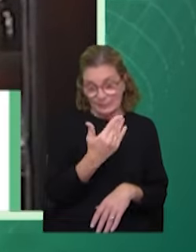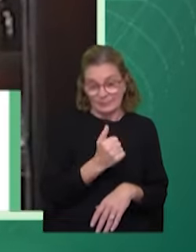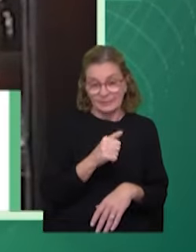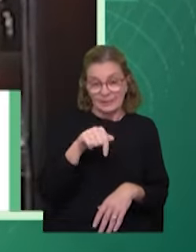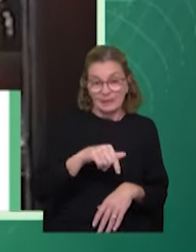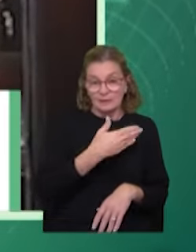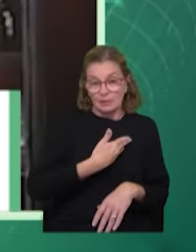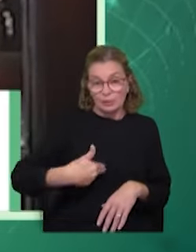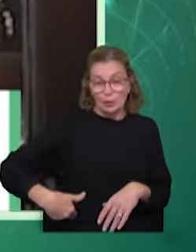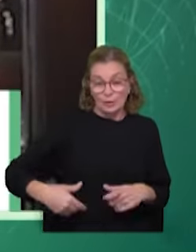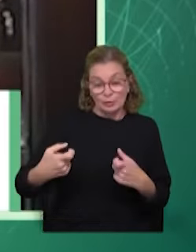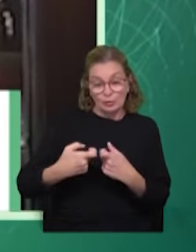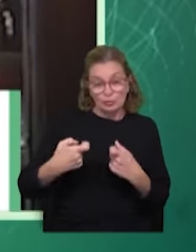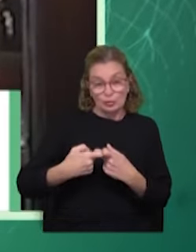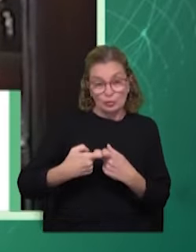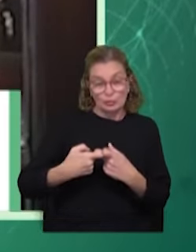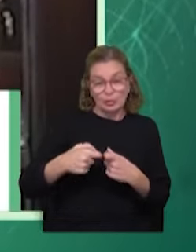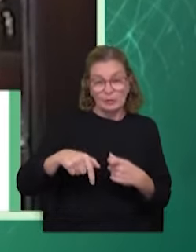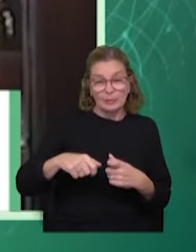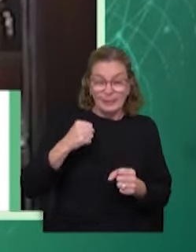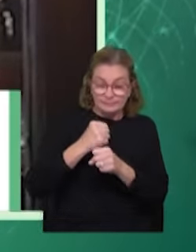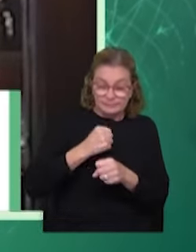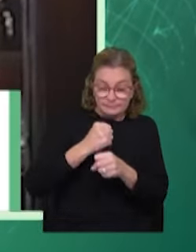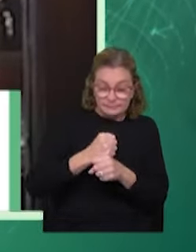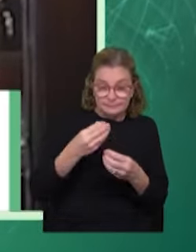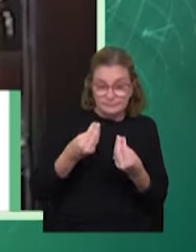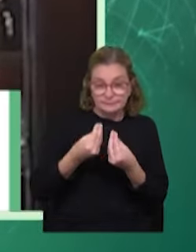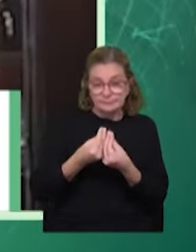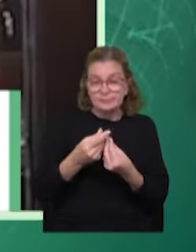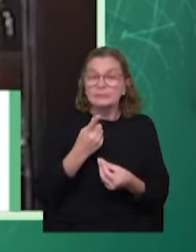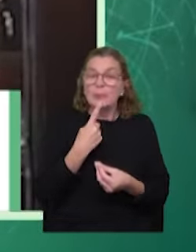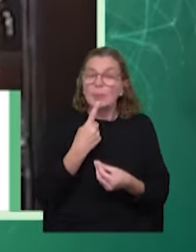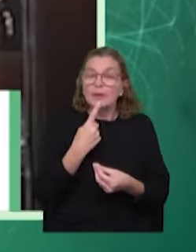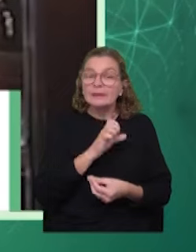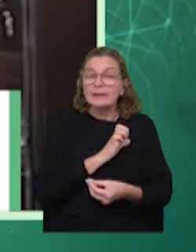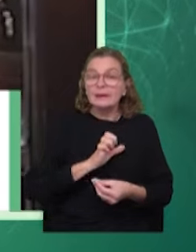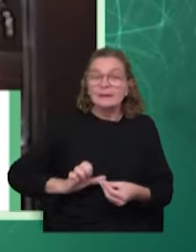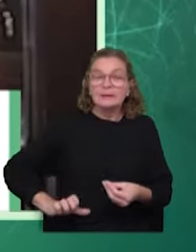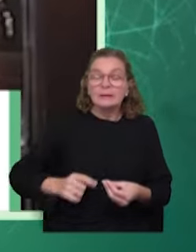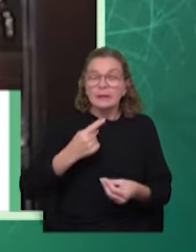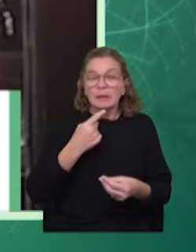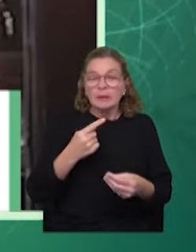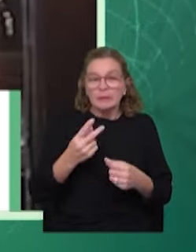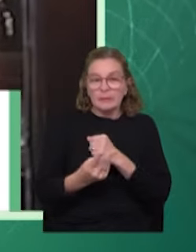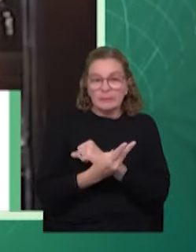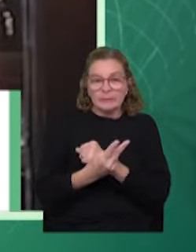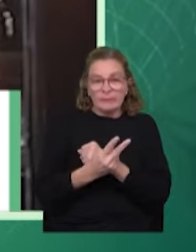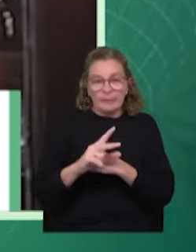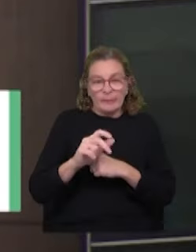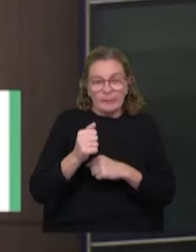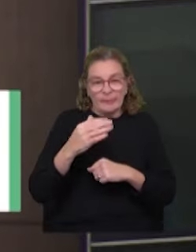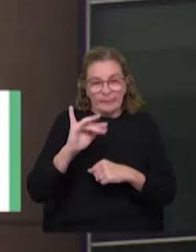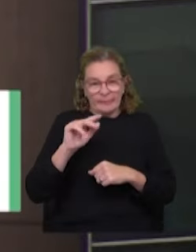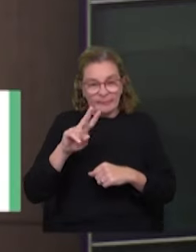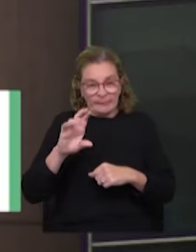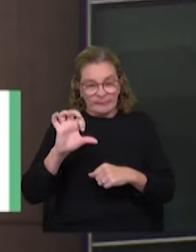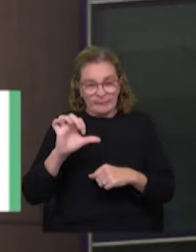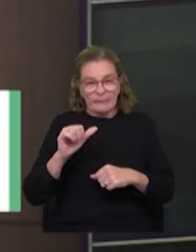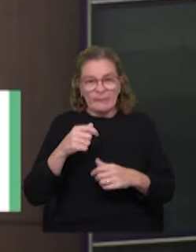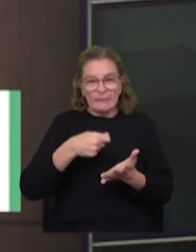y este gobierno de la coalición ha trabajado denodadamente como política de estado en la prevención de lavado de activos y financiamiento del